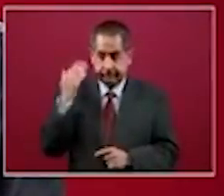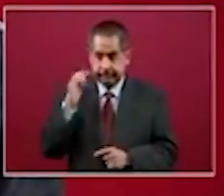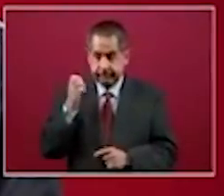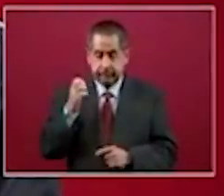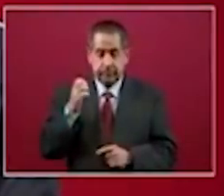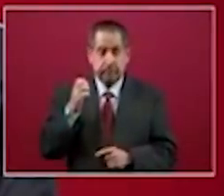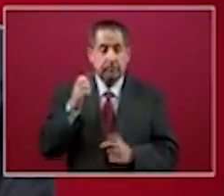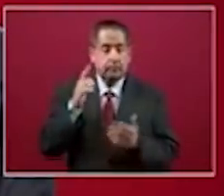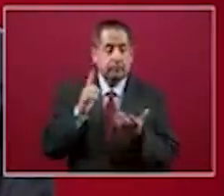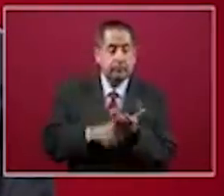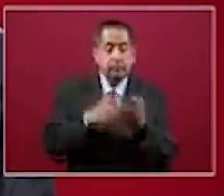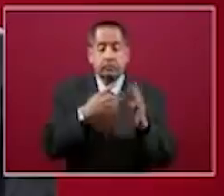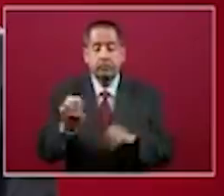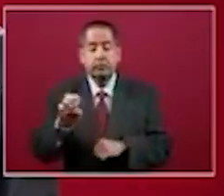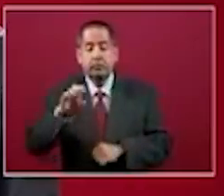de